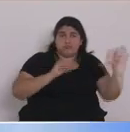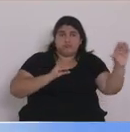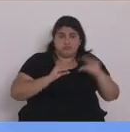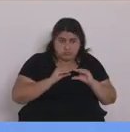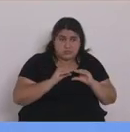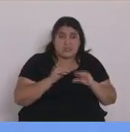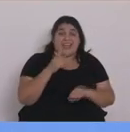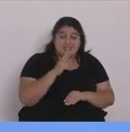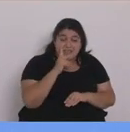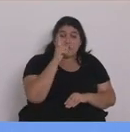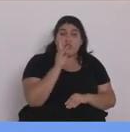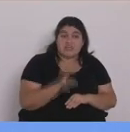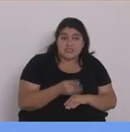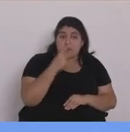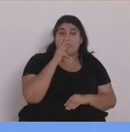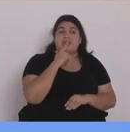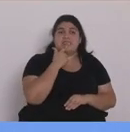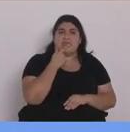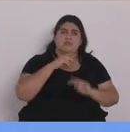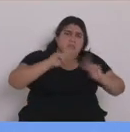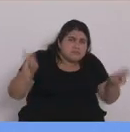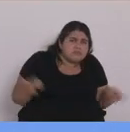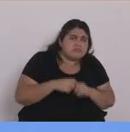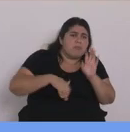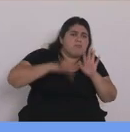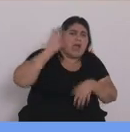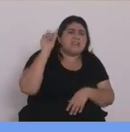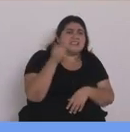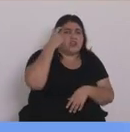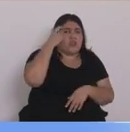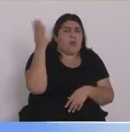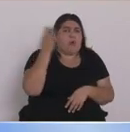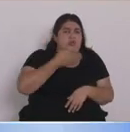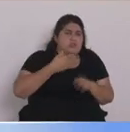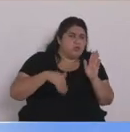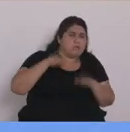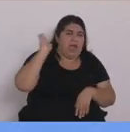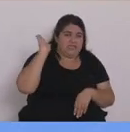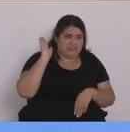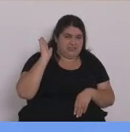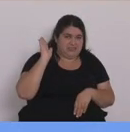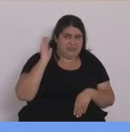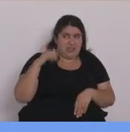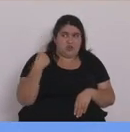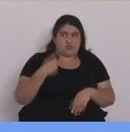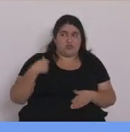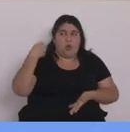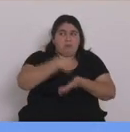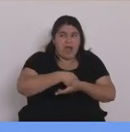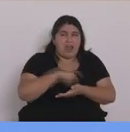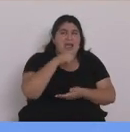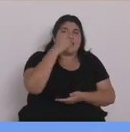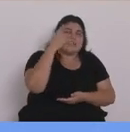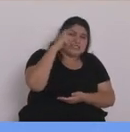de diciembre de 2017, fue donde más cotizó. Cotizó 110%. ¿Qué quiere decir con eso? 110% que pagaba un rendimiento de 7 o 8